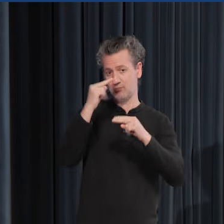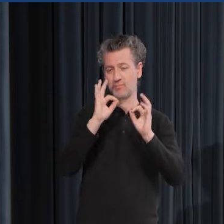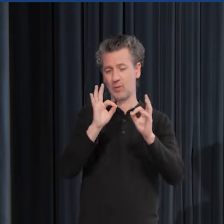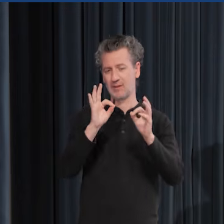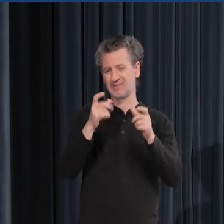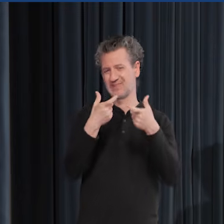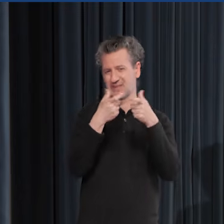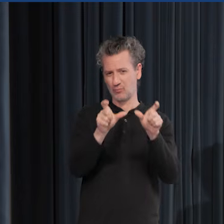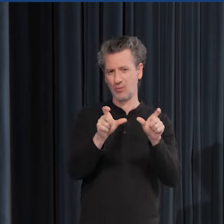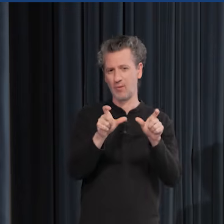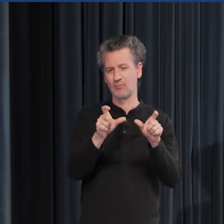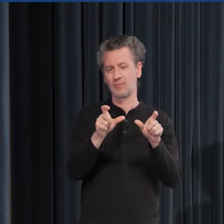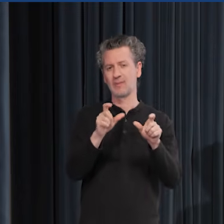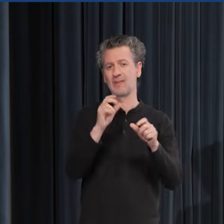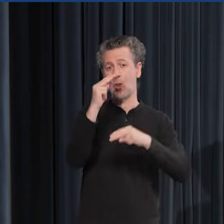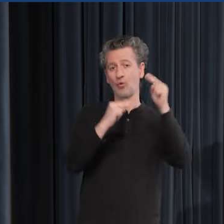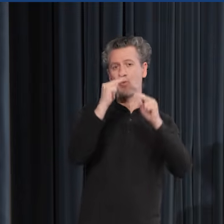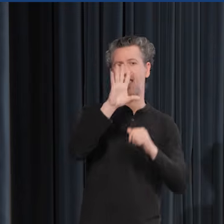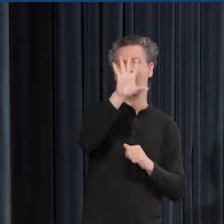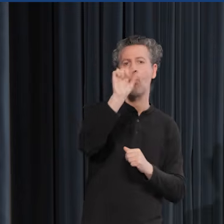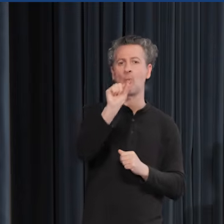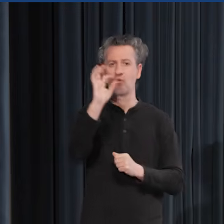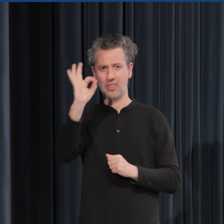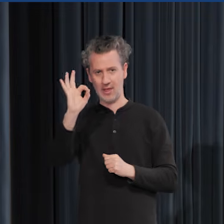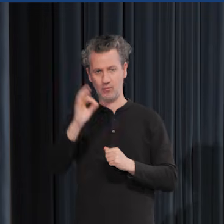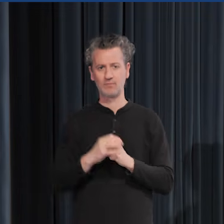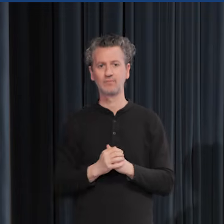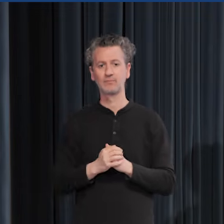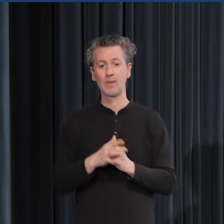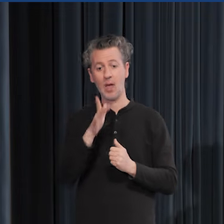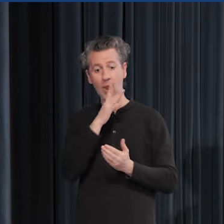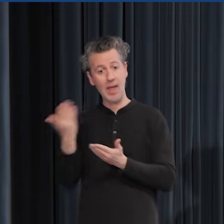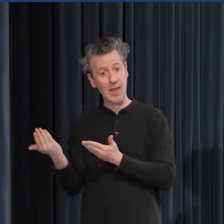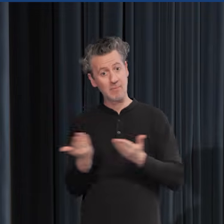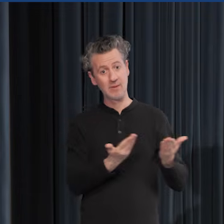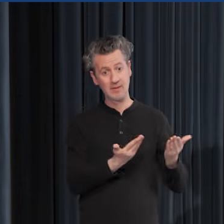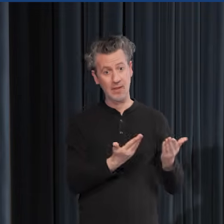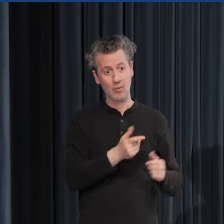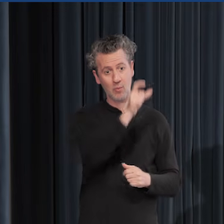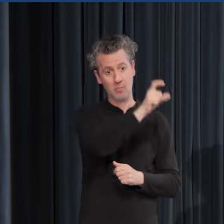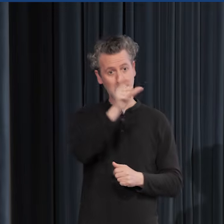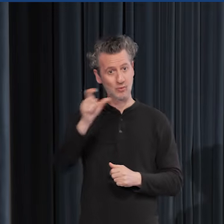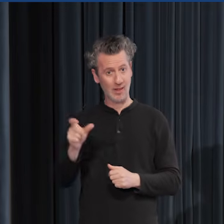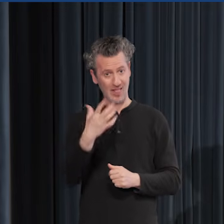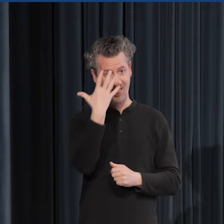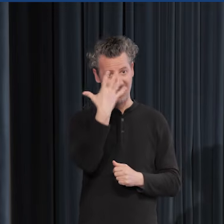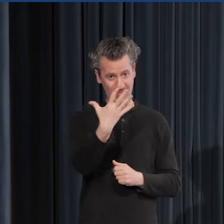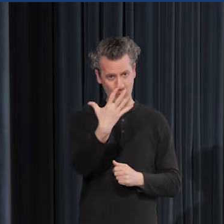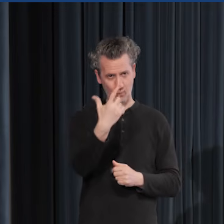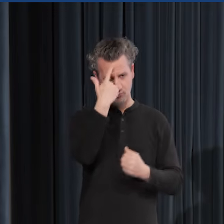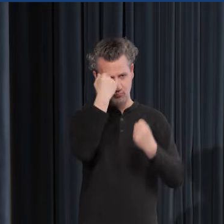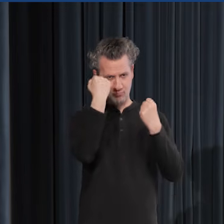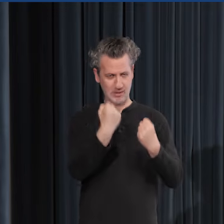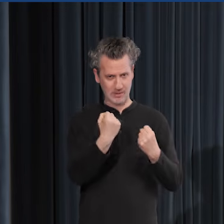sector de la construcción 5.0. Para ello hemos invitado a 5 personas expertas